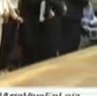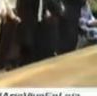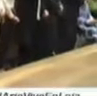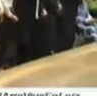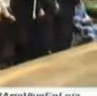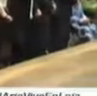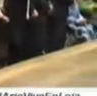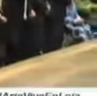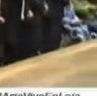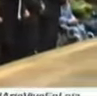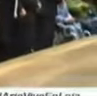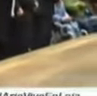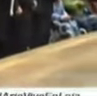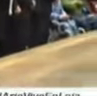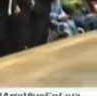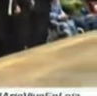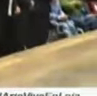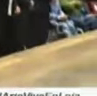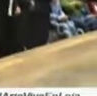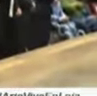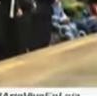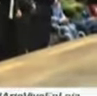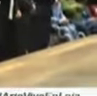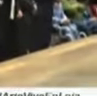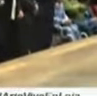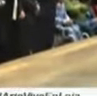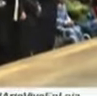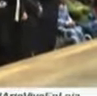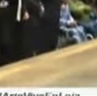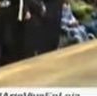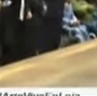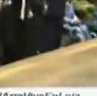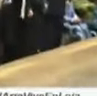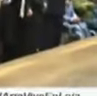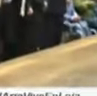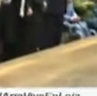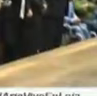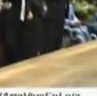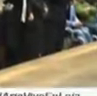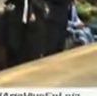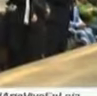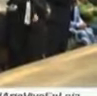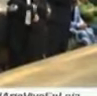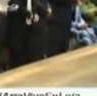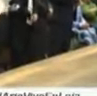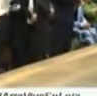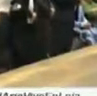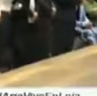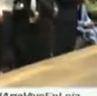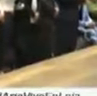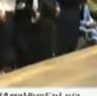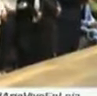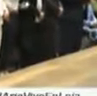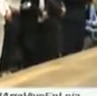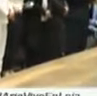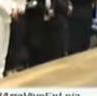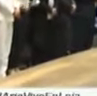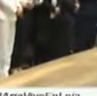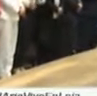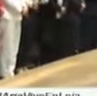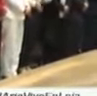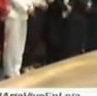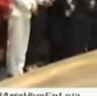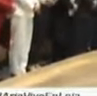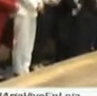Vivas Loja 2016. Gracias a todos ustedes por acompañarnos. Les invitamos, además de disfrutar de un show de fuegos